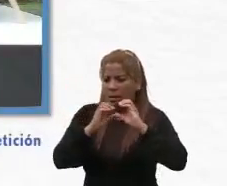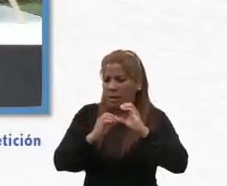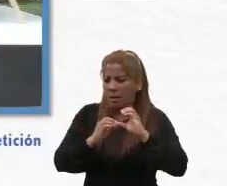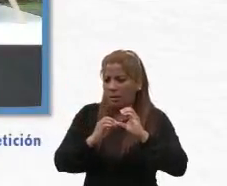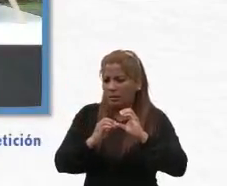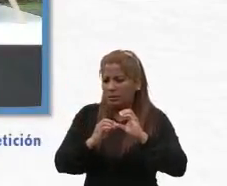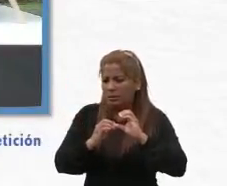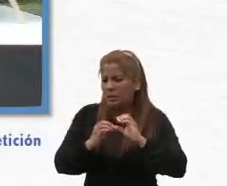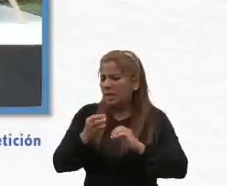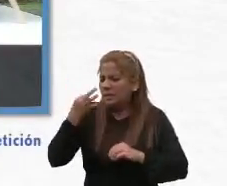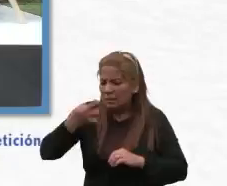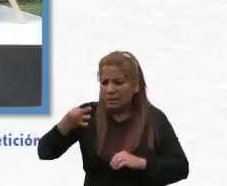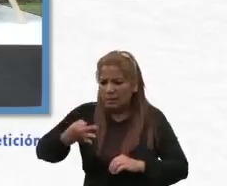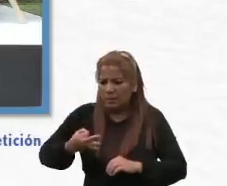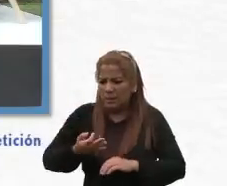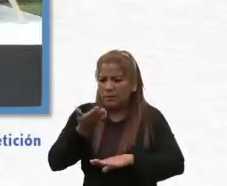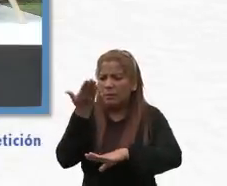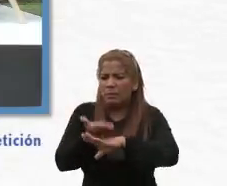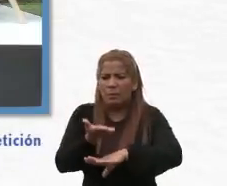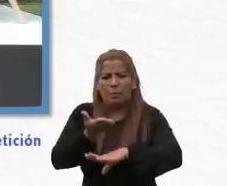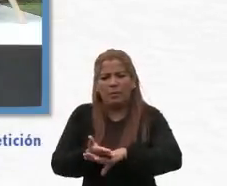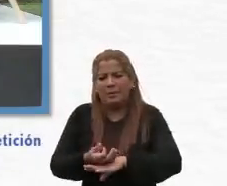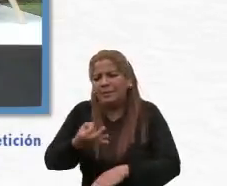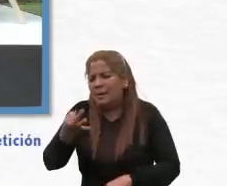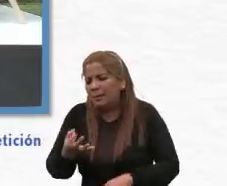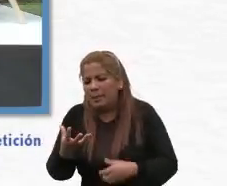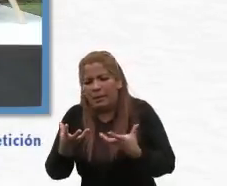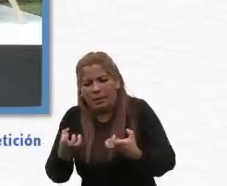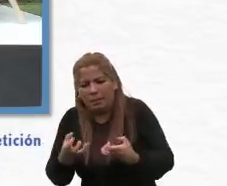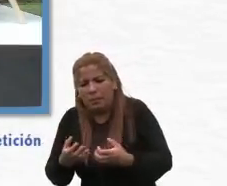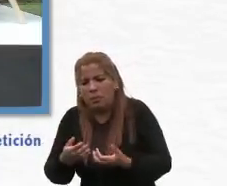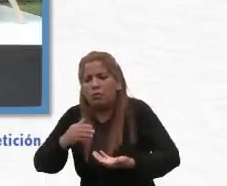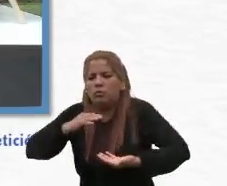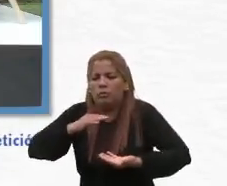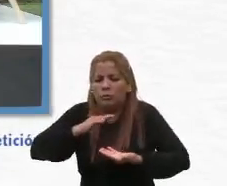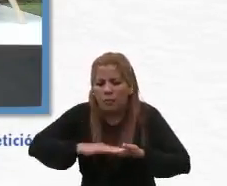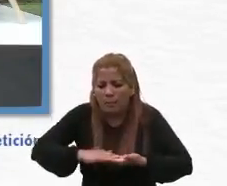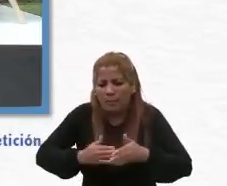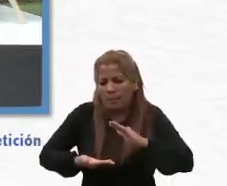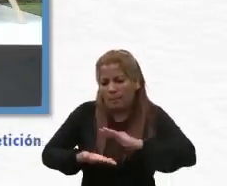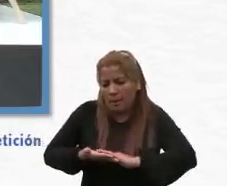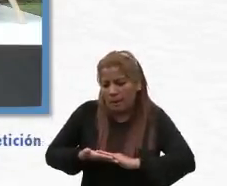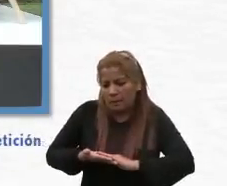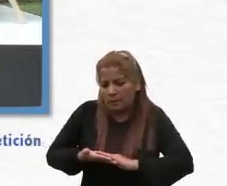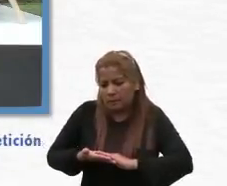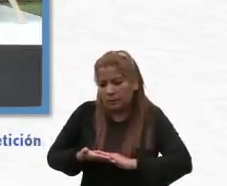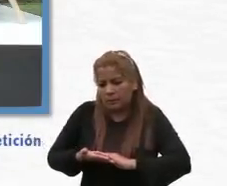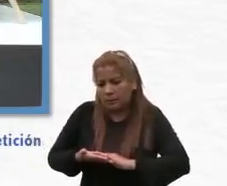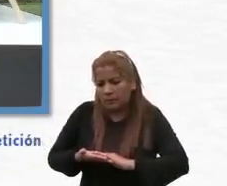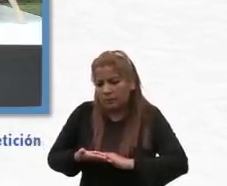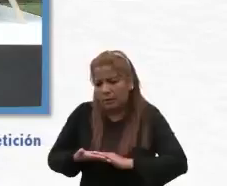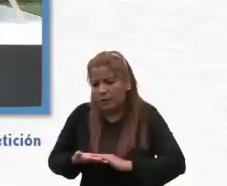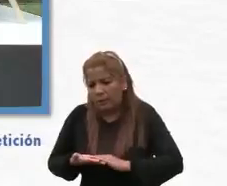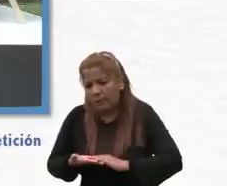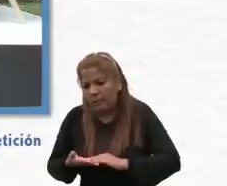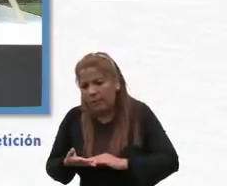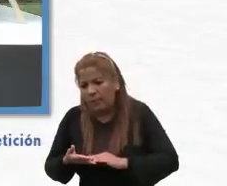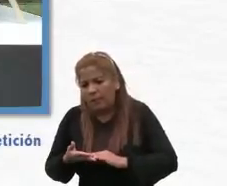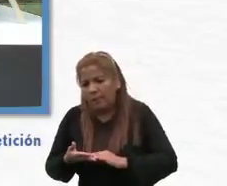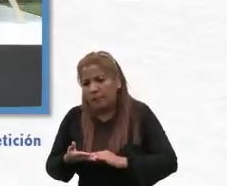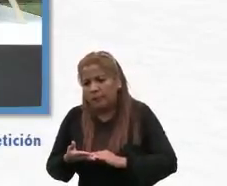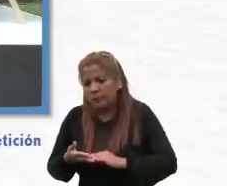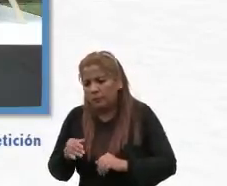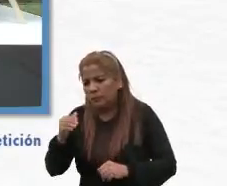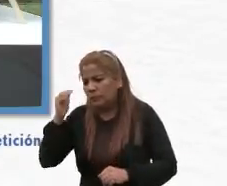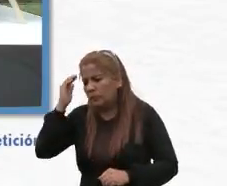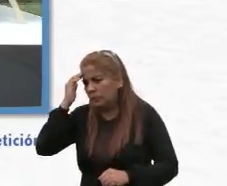actuación a ser actores concretos de paz en todo el territorio. Estamos convencidos que un reconocimiento